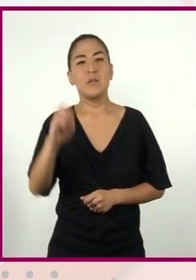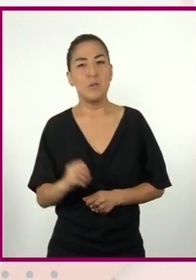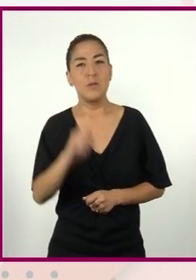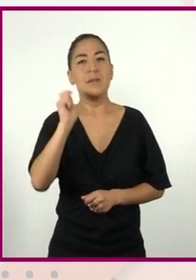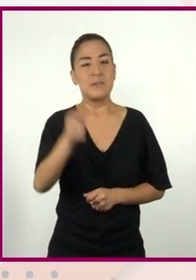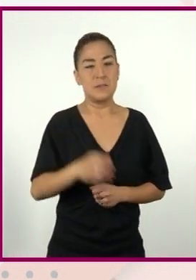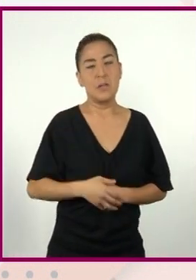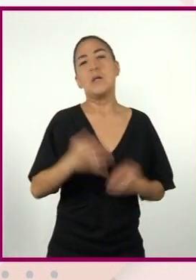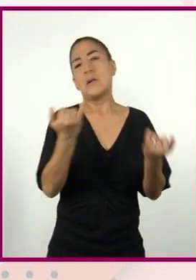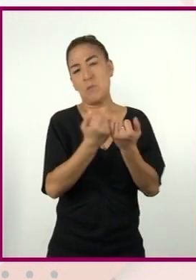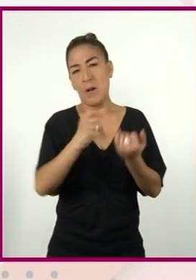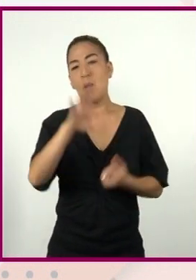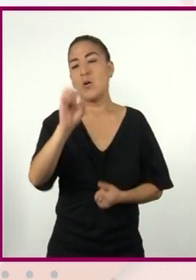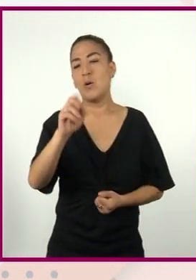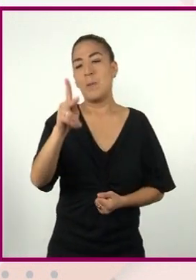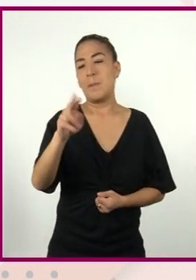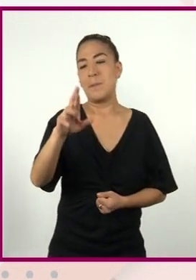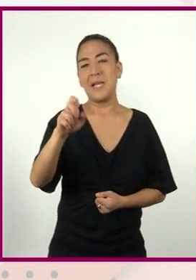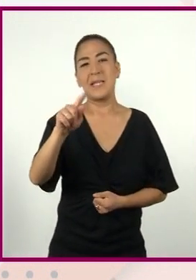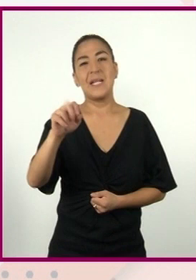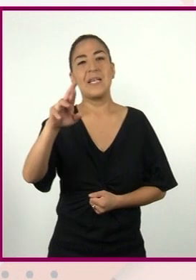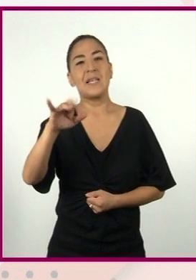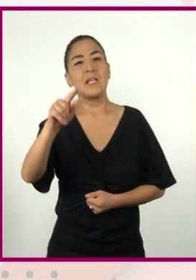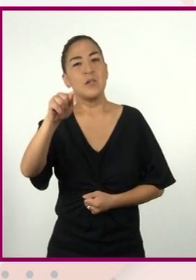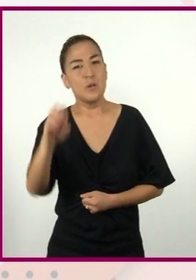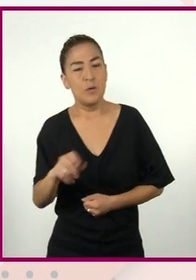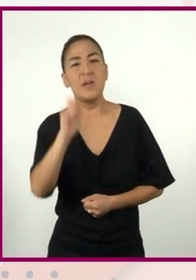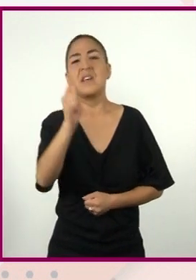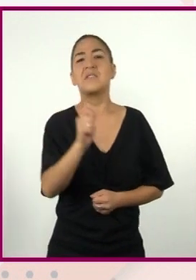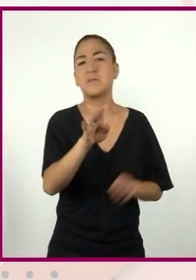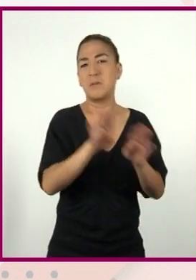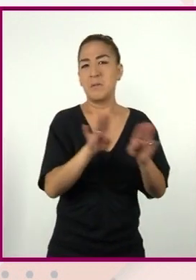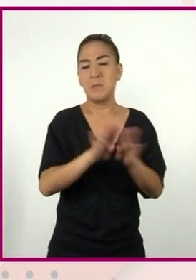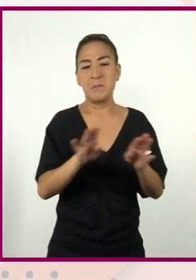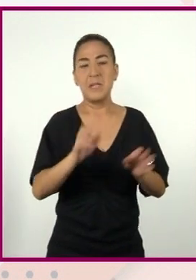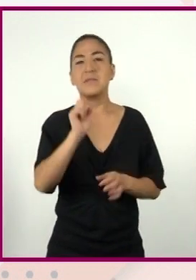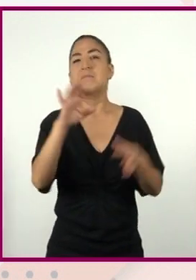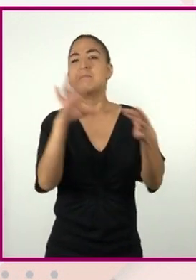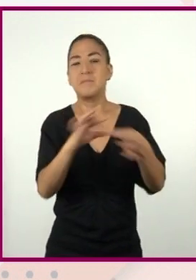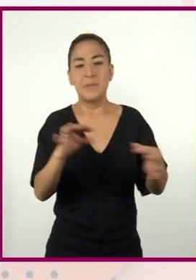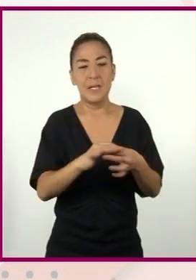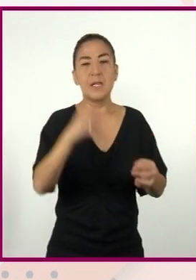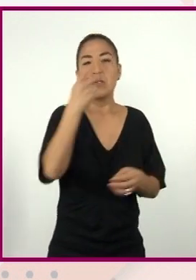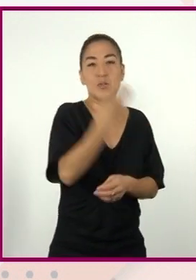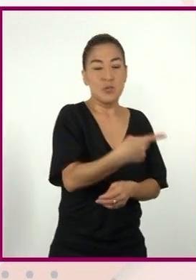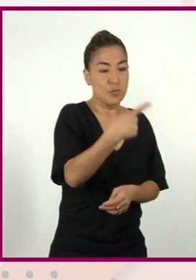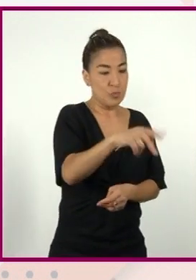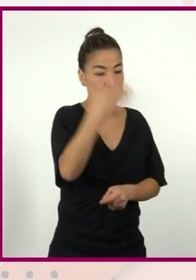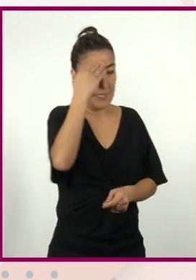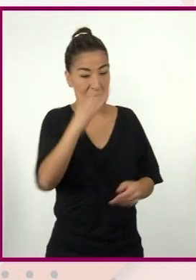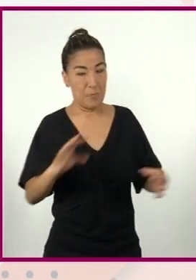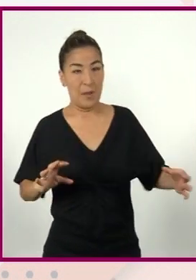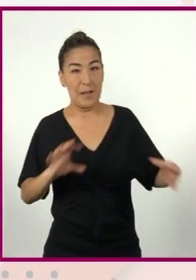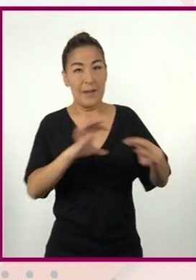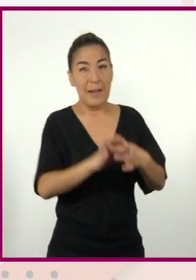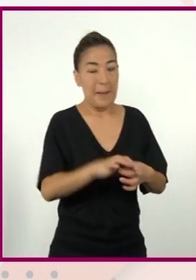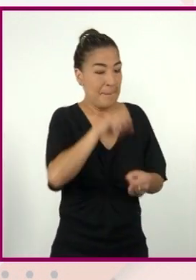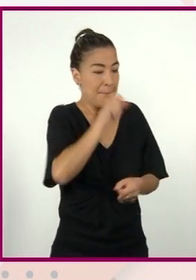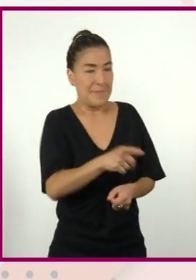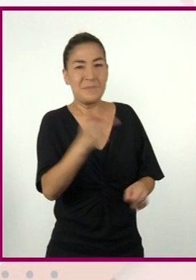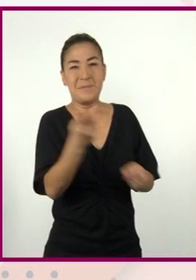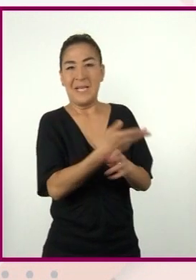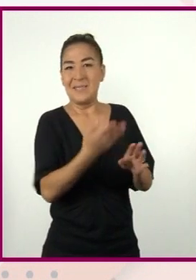como copretérito. En este caso expresa una acción simultánea a otra que ocurrió en el